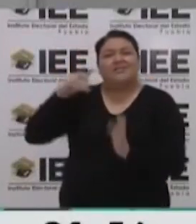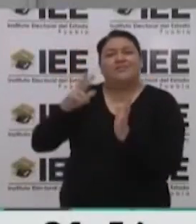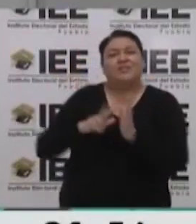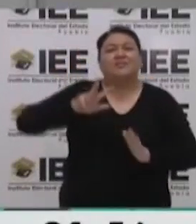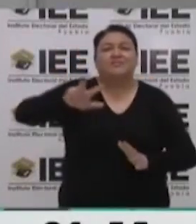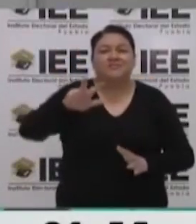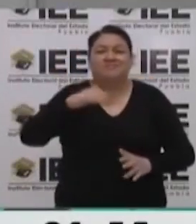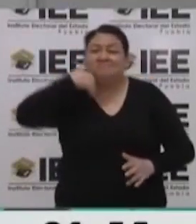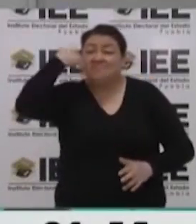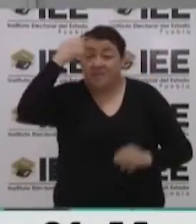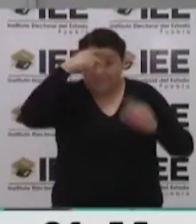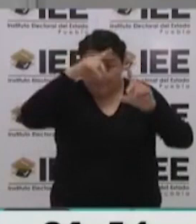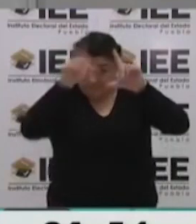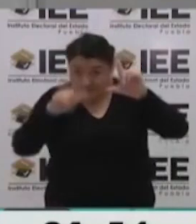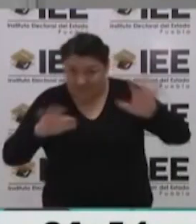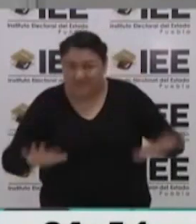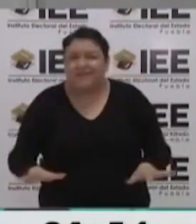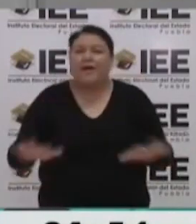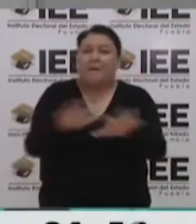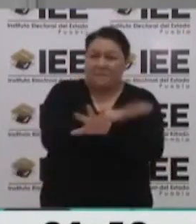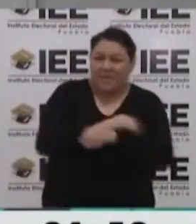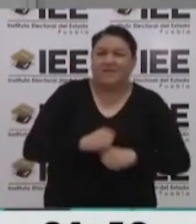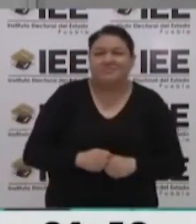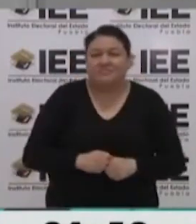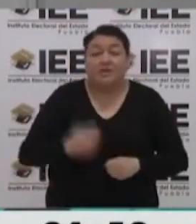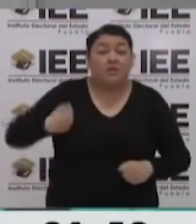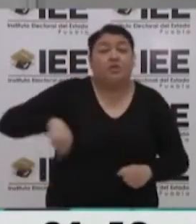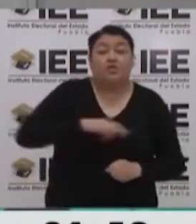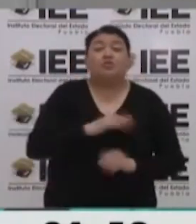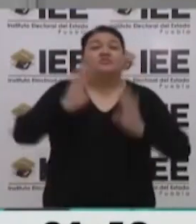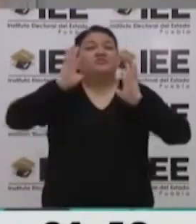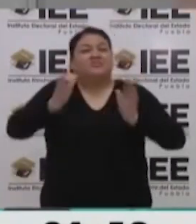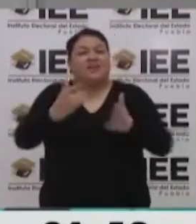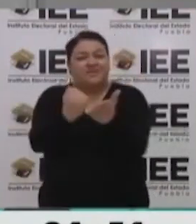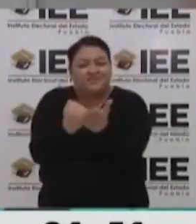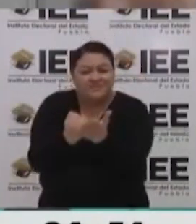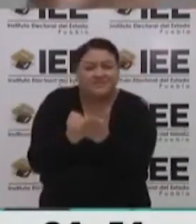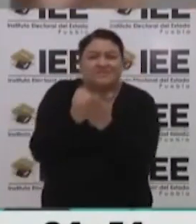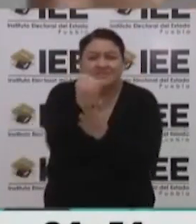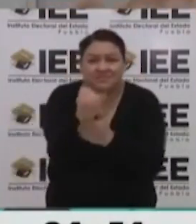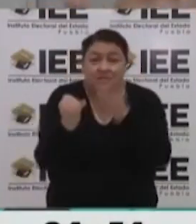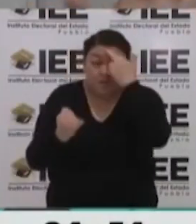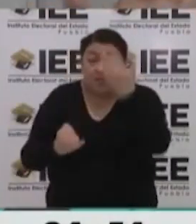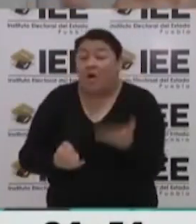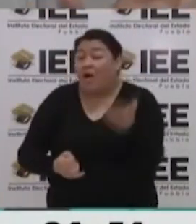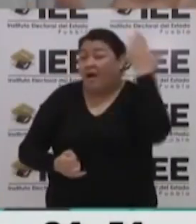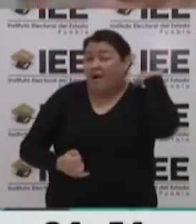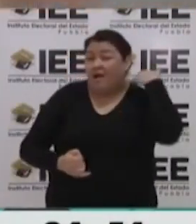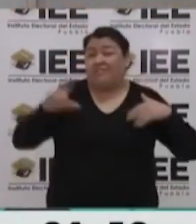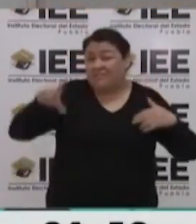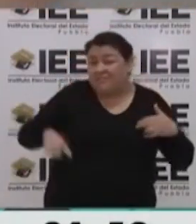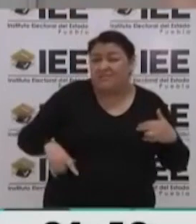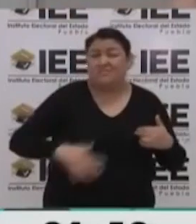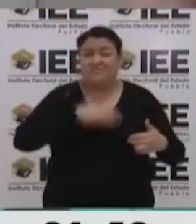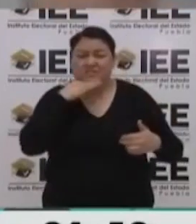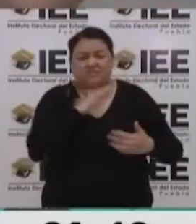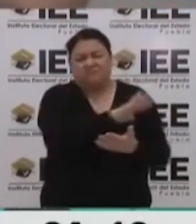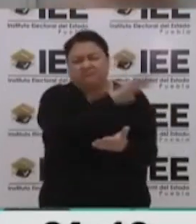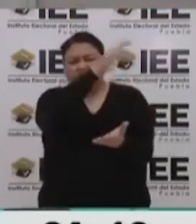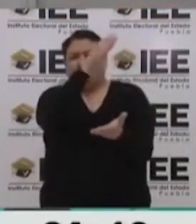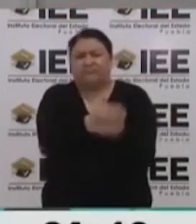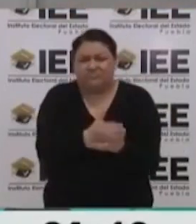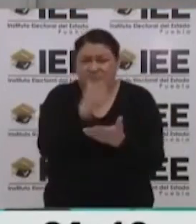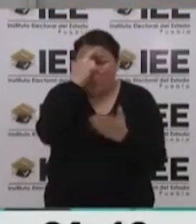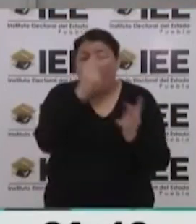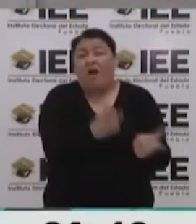transformación de nuestro país porque decidimos buscar cómo frenar a los gobiernos del pasado que endeudaron